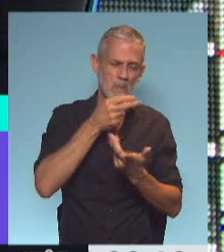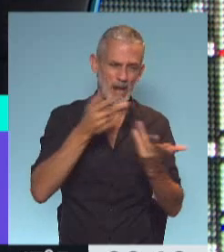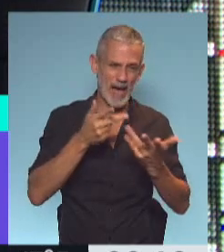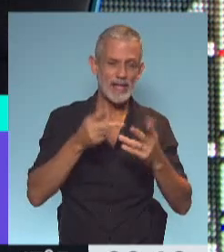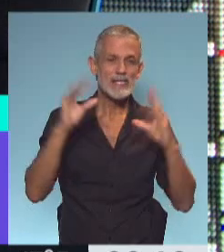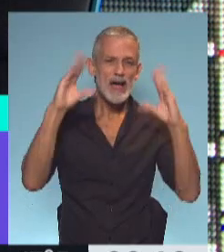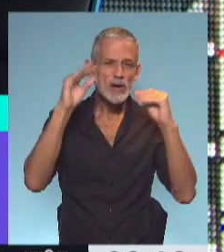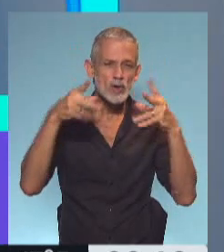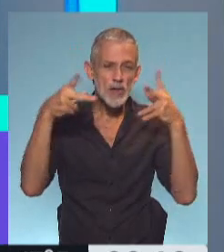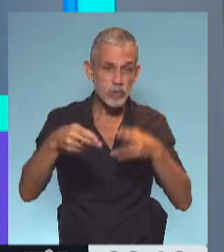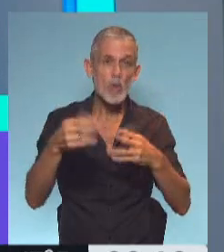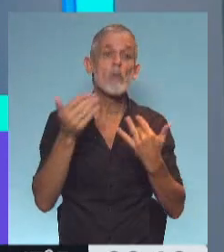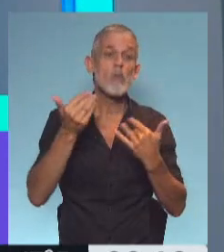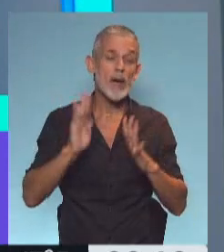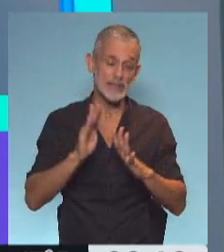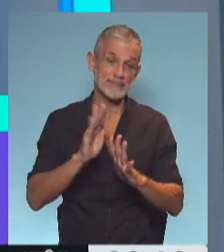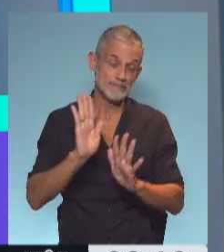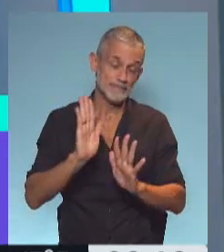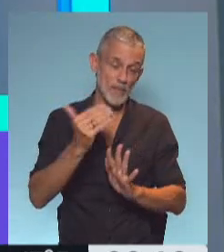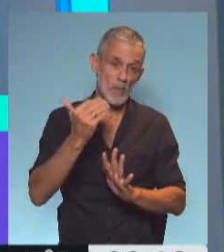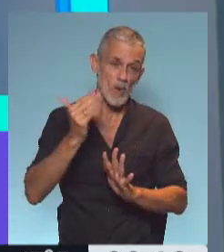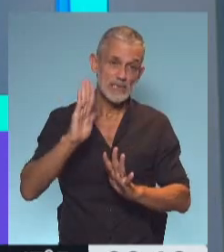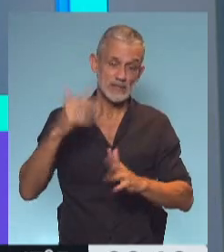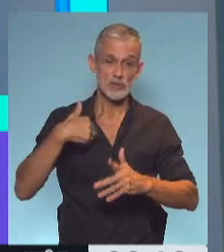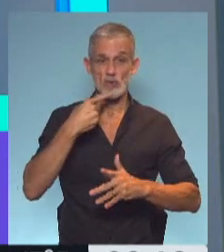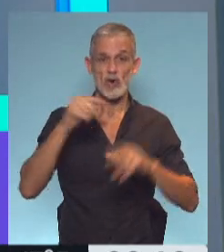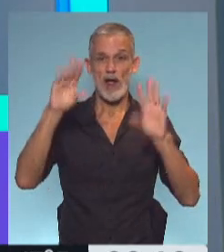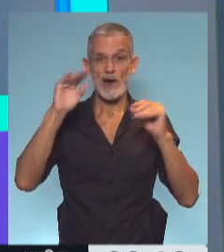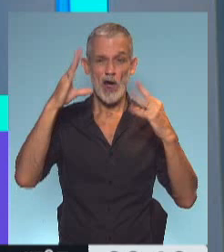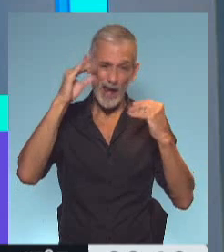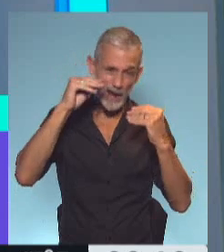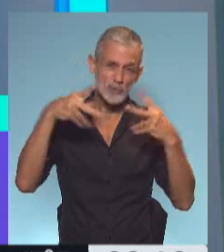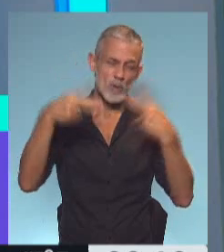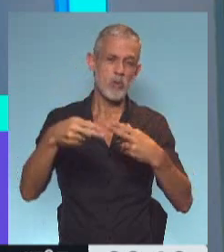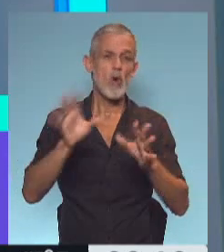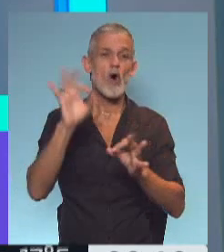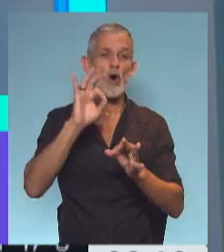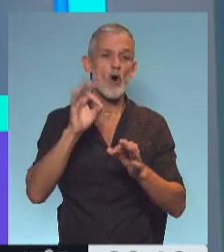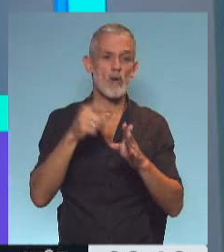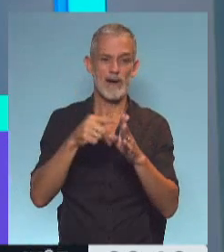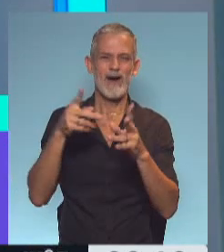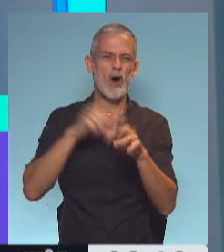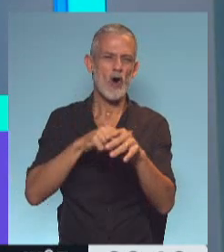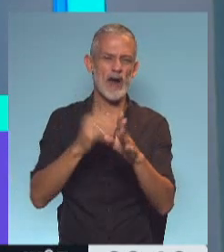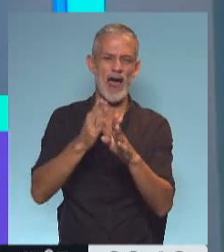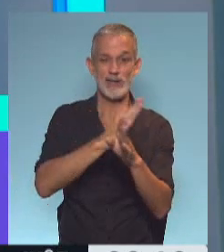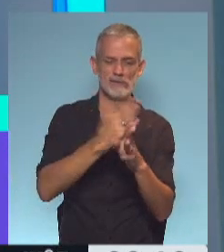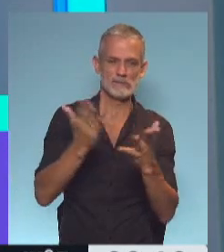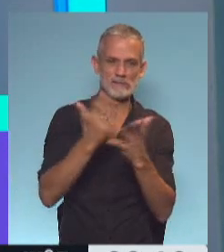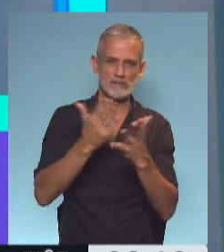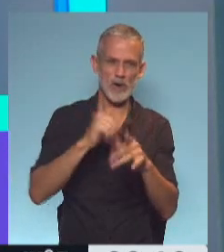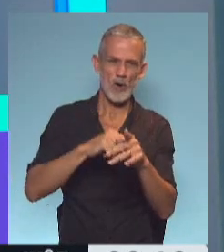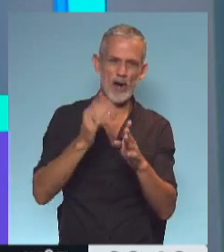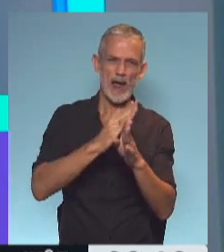la noche sería una alternativa? Es una de las que se pueden tomar, porque yo puedo cerrar la noche, puedo adelantar el cierre en todo caso, para que sea un